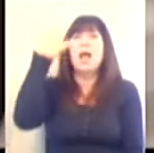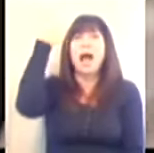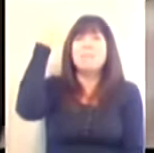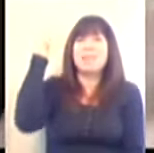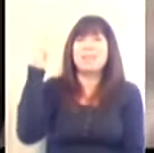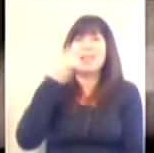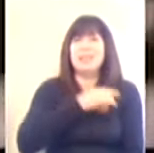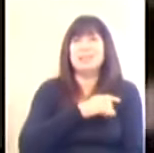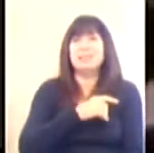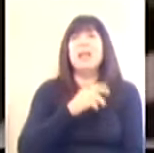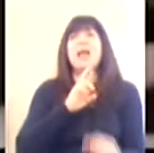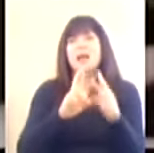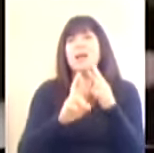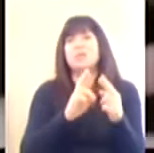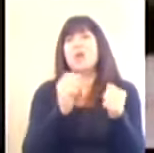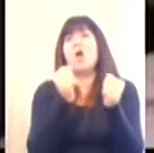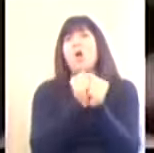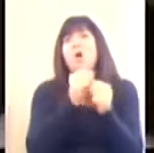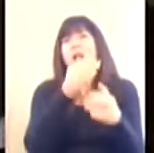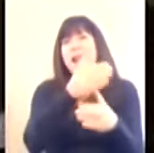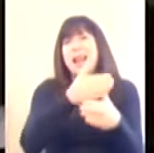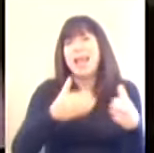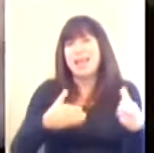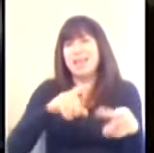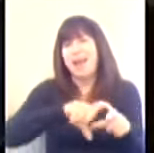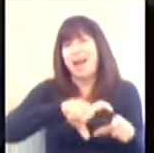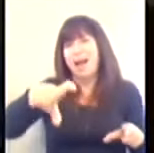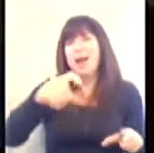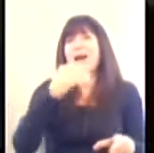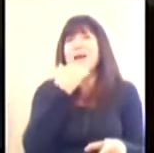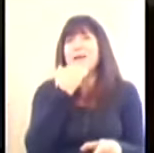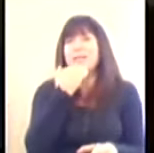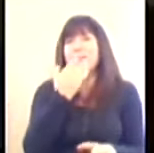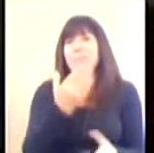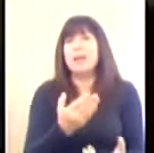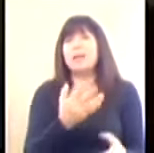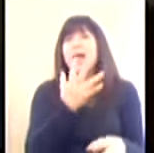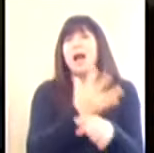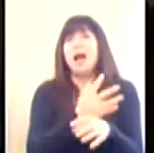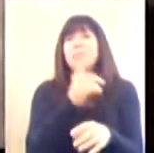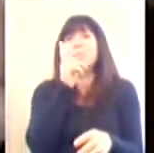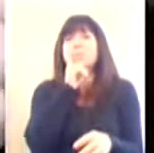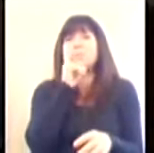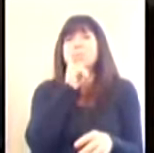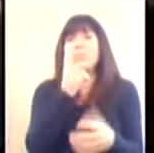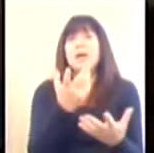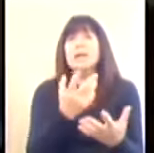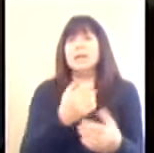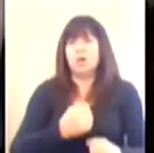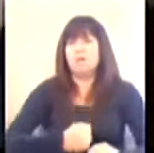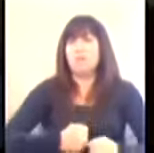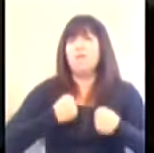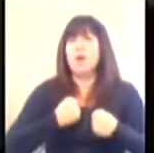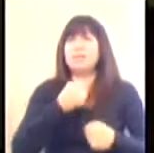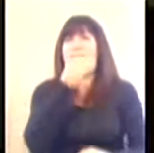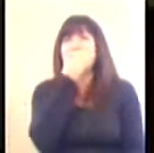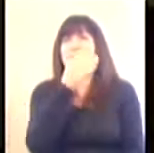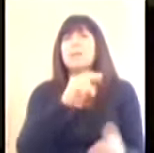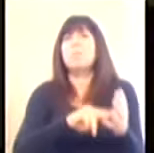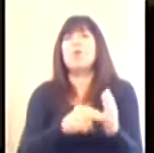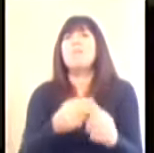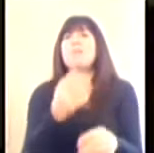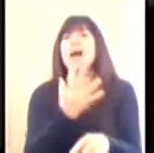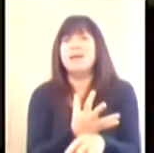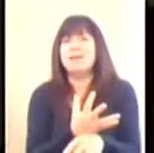Y lamentablemente no es tan popular hacerlo y hablar así, pero hay que tener la fuerza y el coraje de decir que hay un problema acá, de lo contrario,